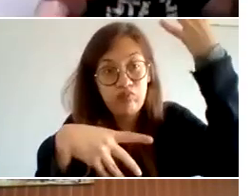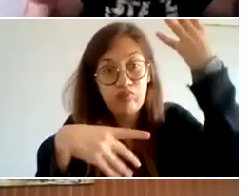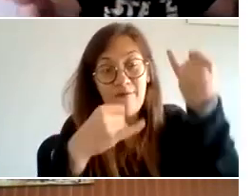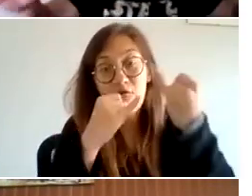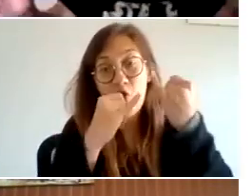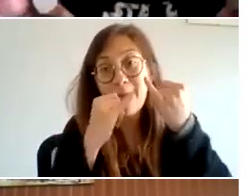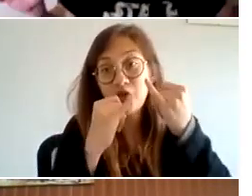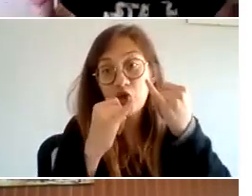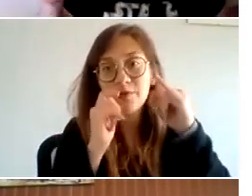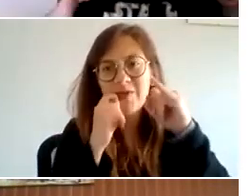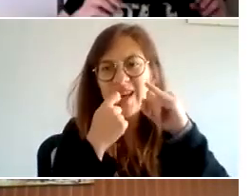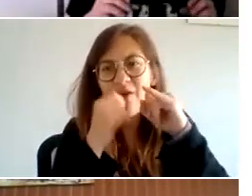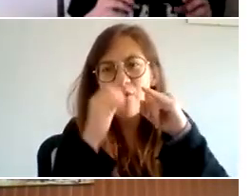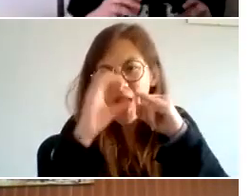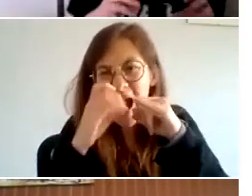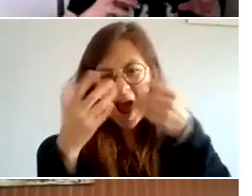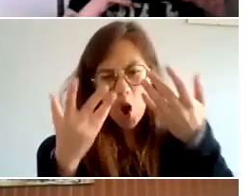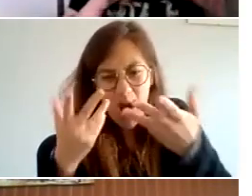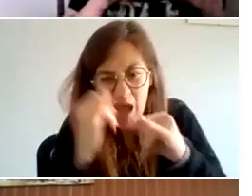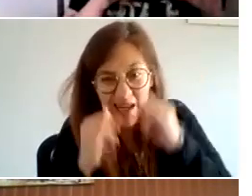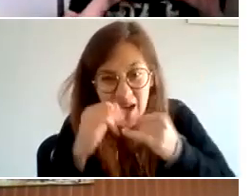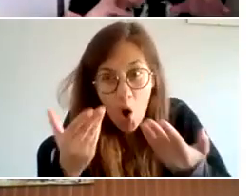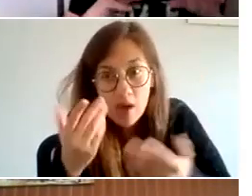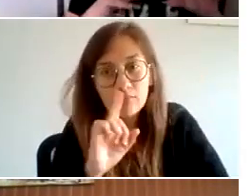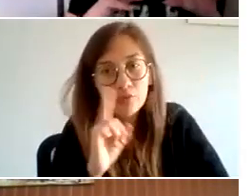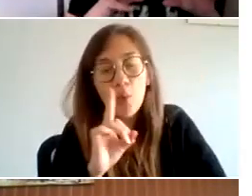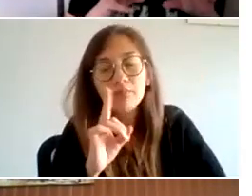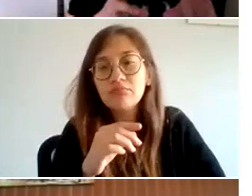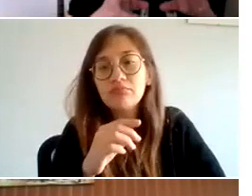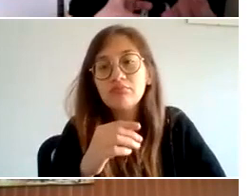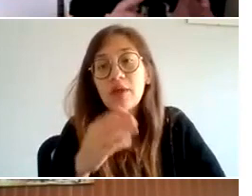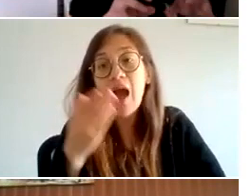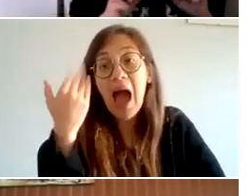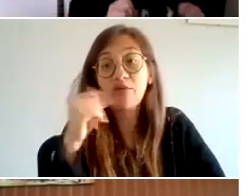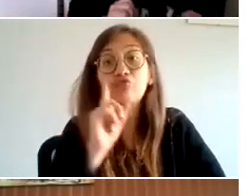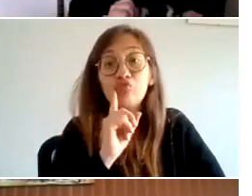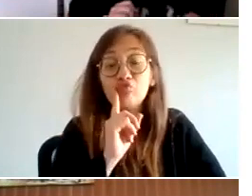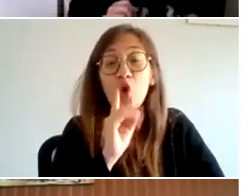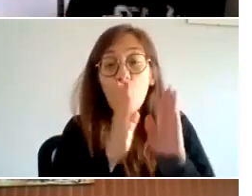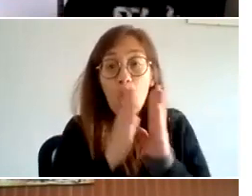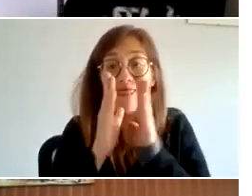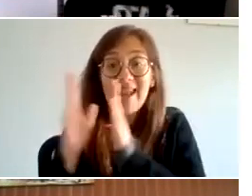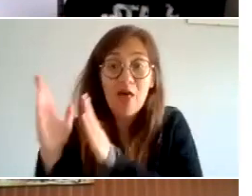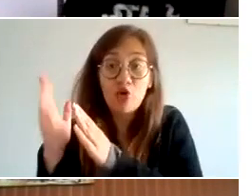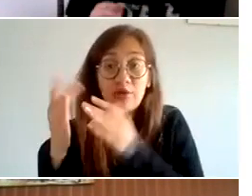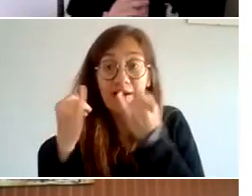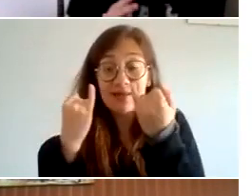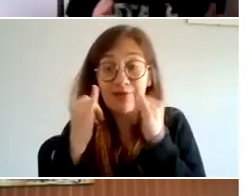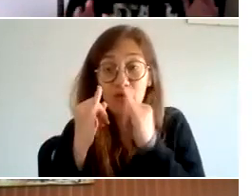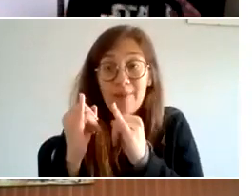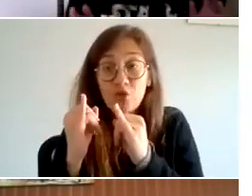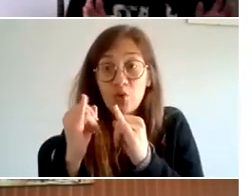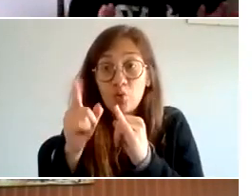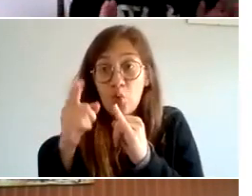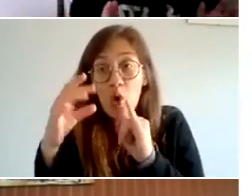la búsqueda en todo Internet, no, la hace en lo que tiene él indexado. Y aquí se hace